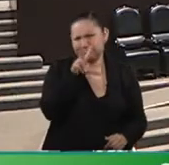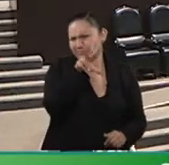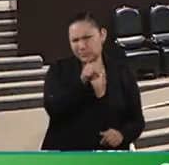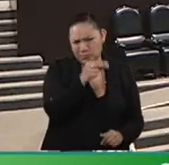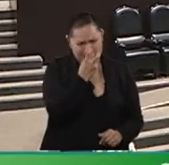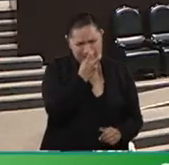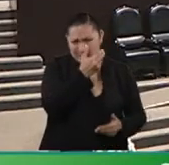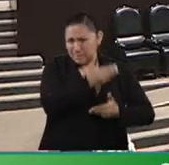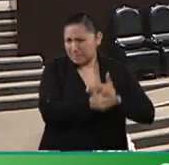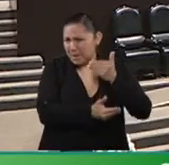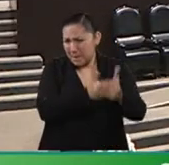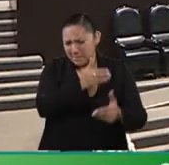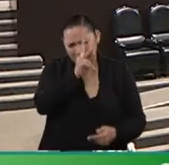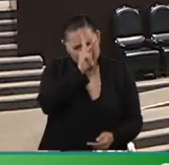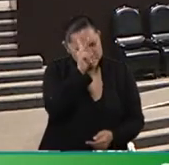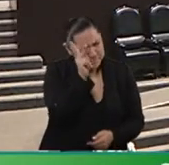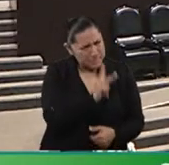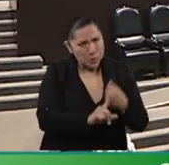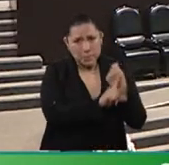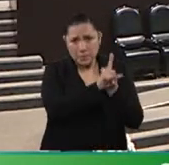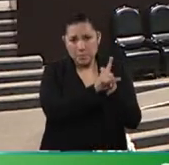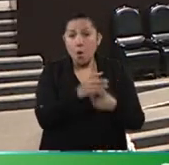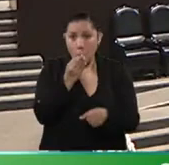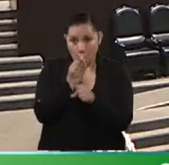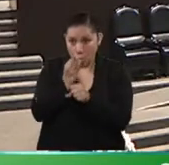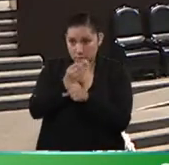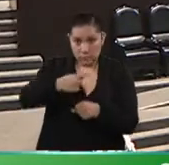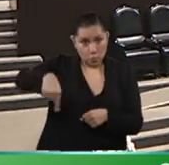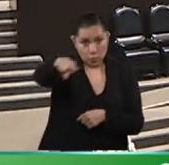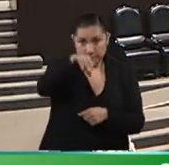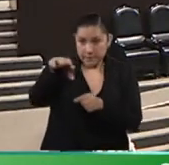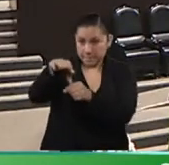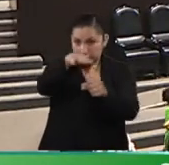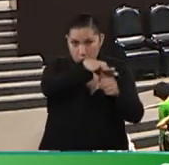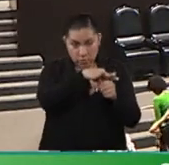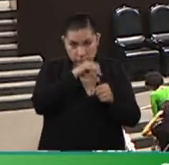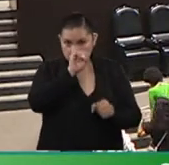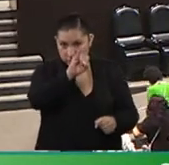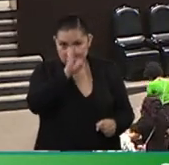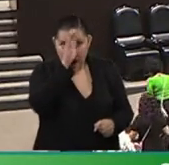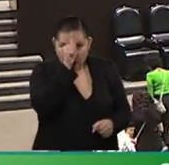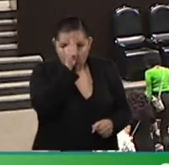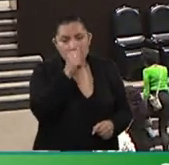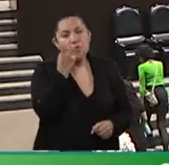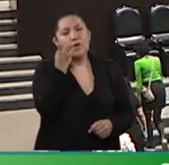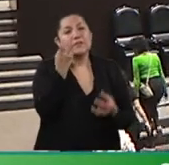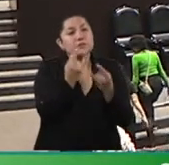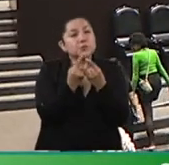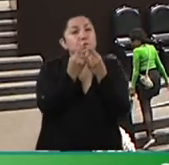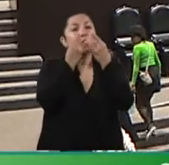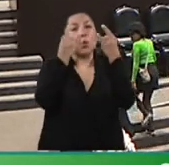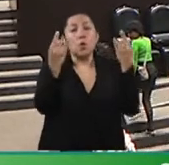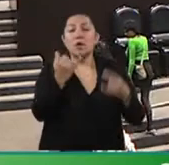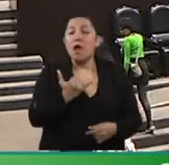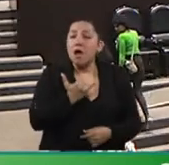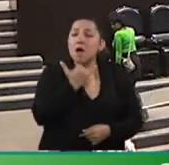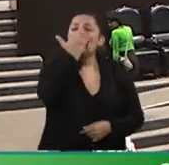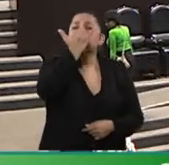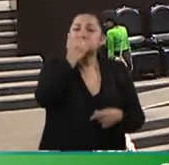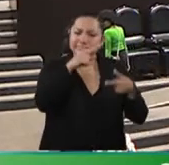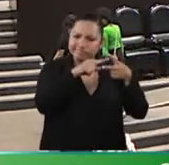favor esta reforma cometerán un segundo error histórico dando un golpe más a